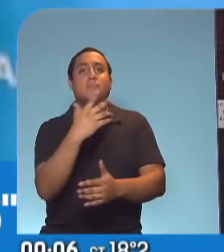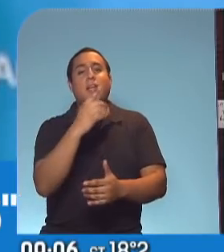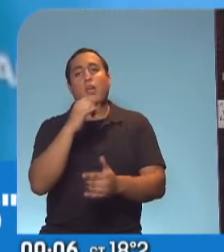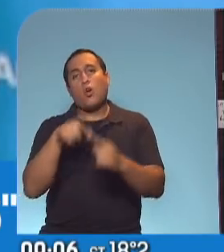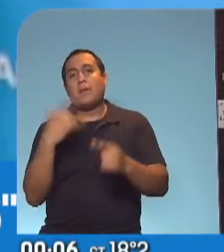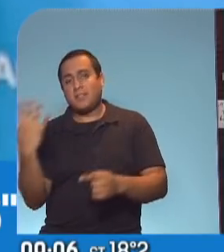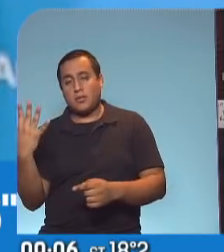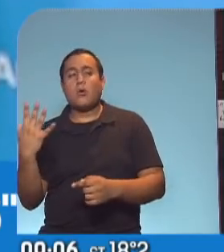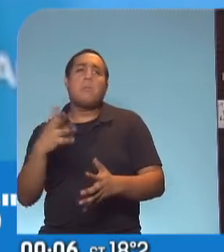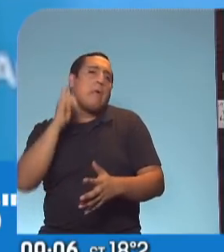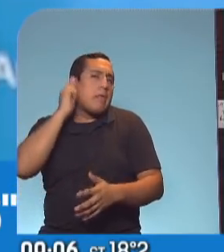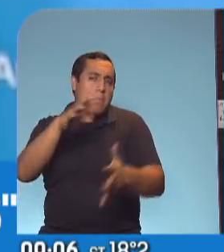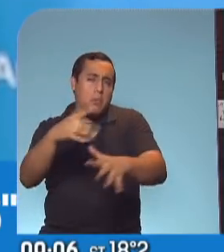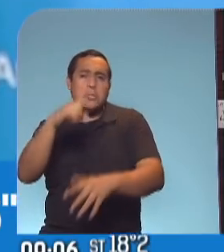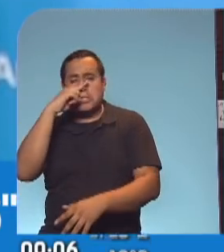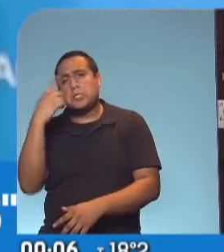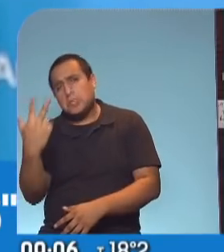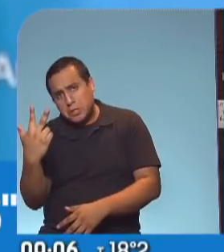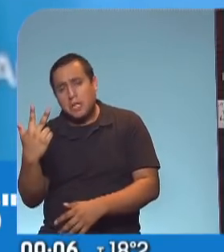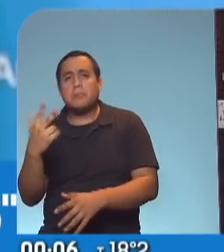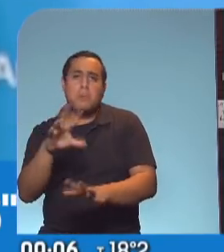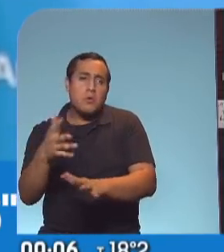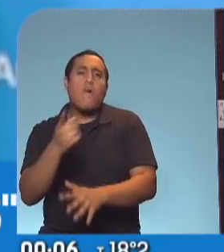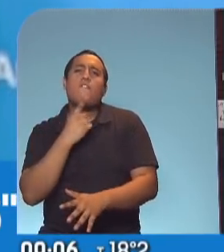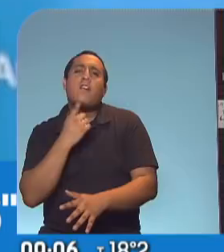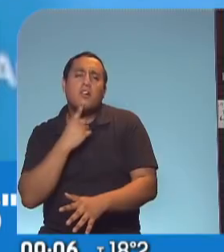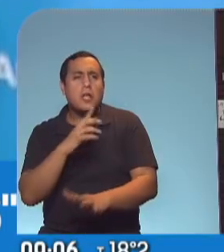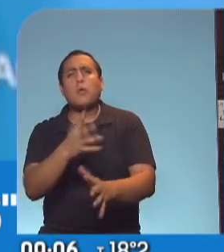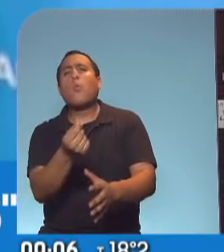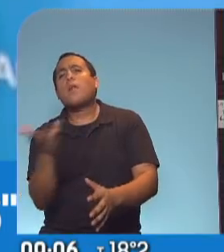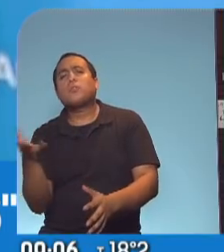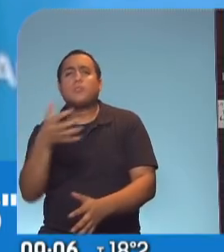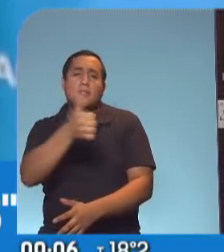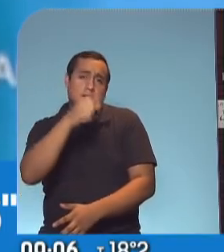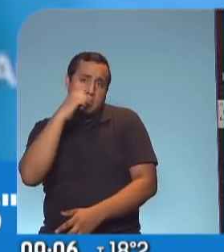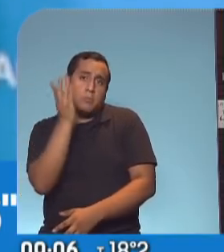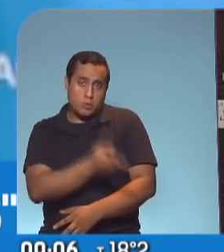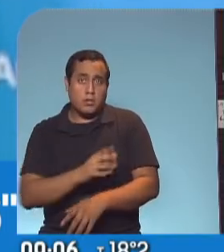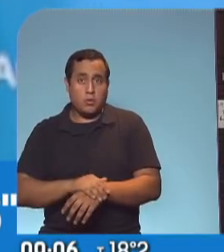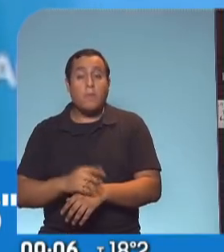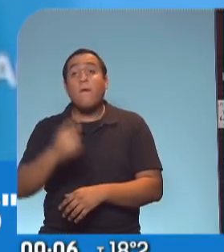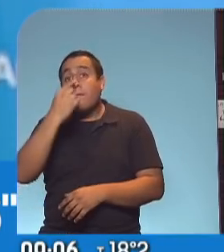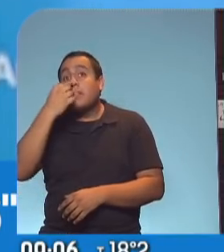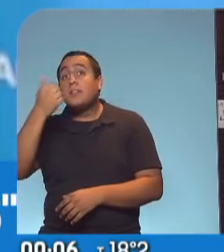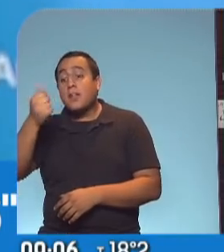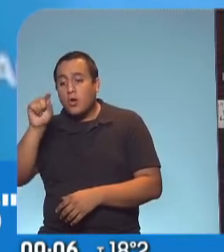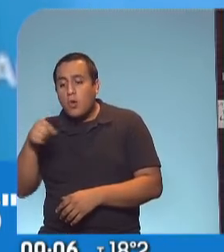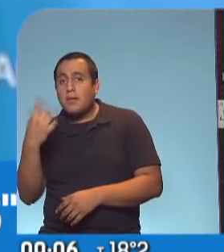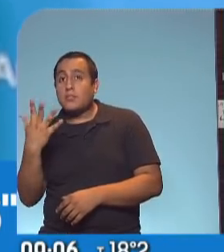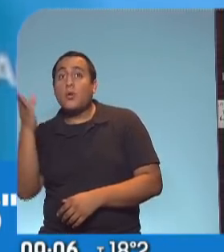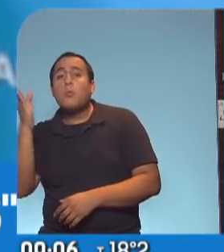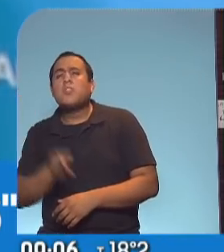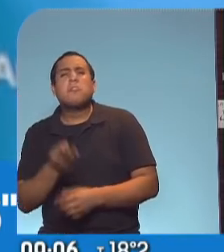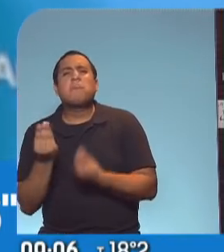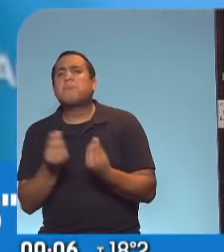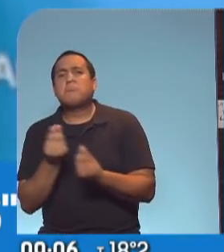de 73 años y afectando predominantemente a varones en un 67%. El 26,5% de los